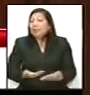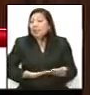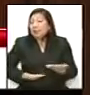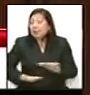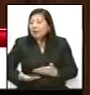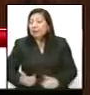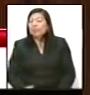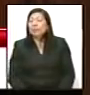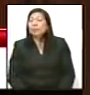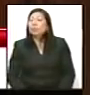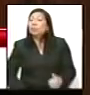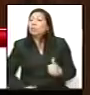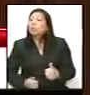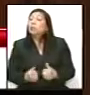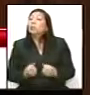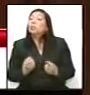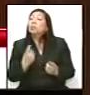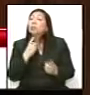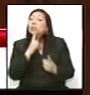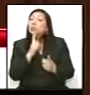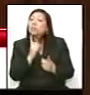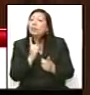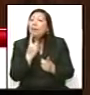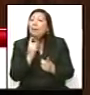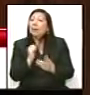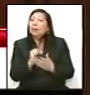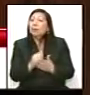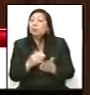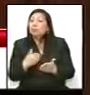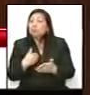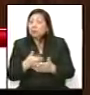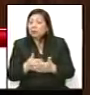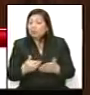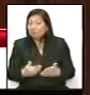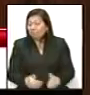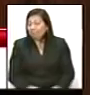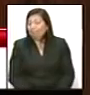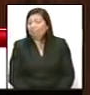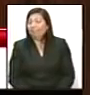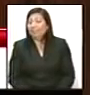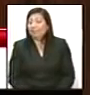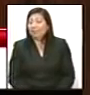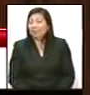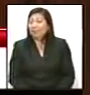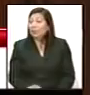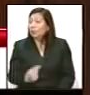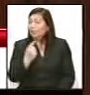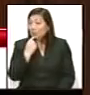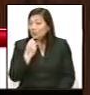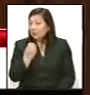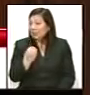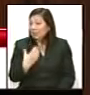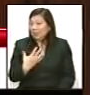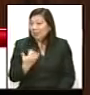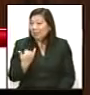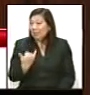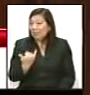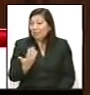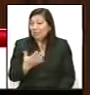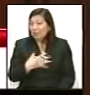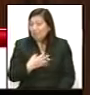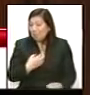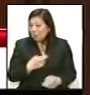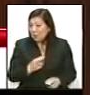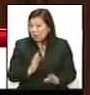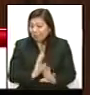intercambio en la cual ¿cuánto me cuesta para que tú delates a fulano de tal? Y no me digan que eso no es de interés